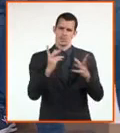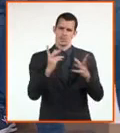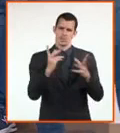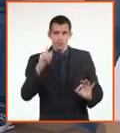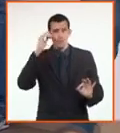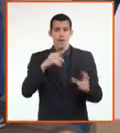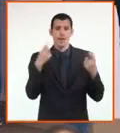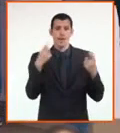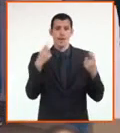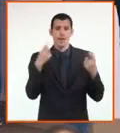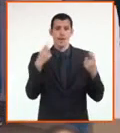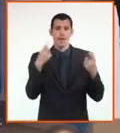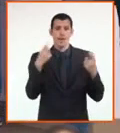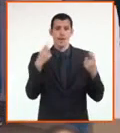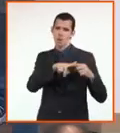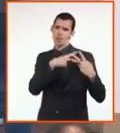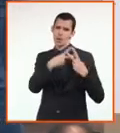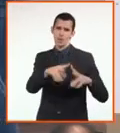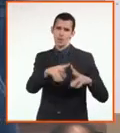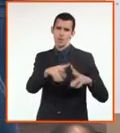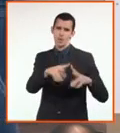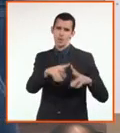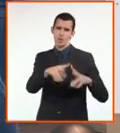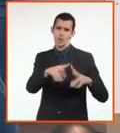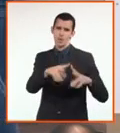generación nutrida, para orgullo de todos, por